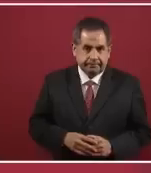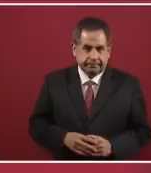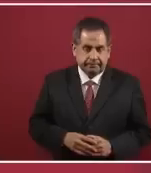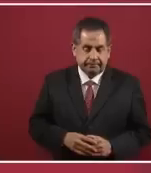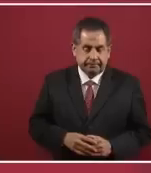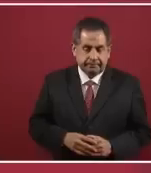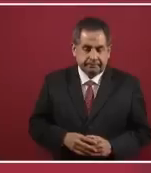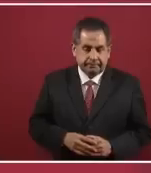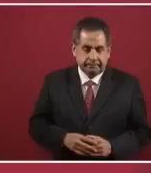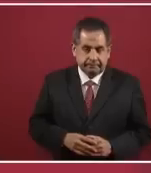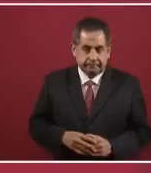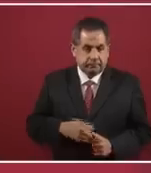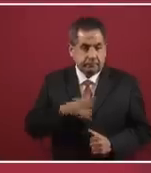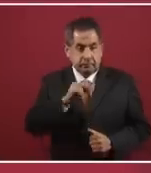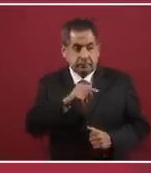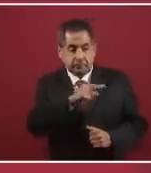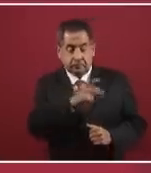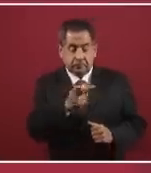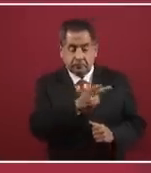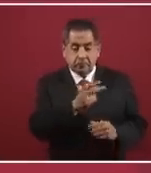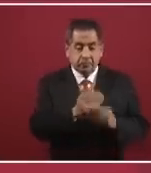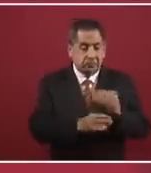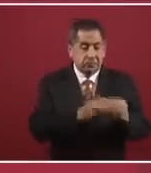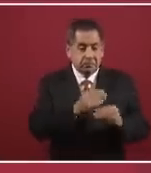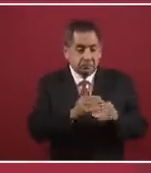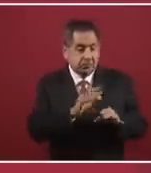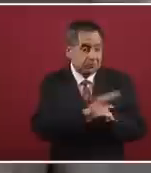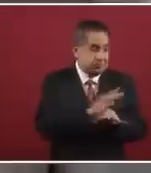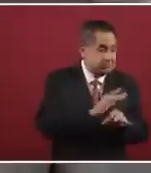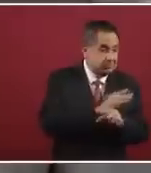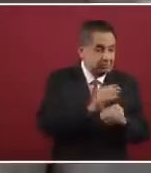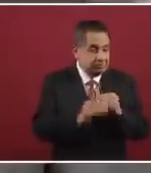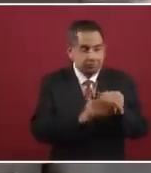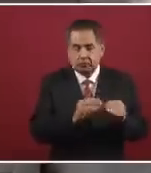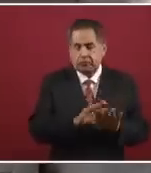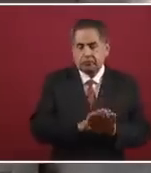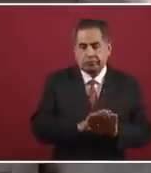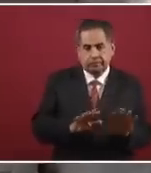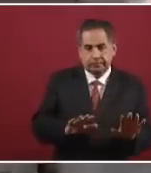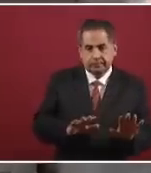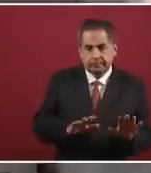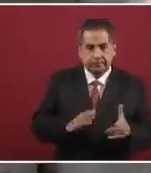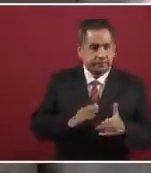entrar en componendas de ningún tipo